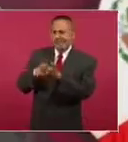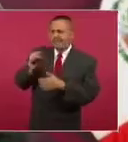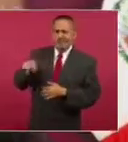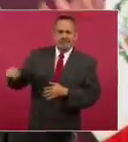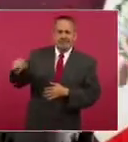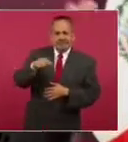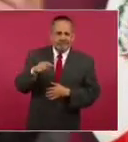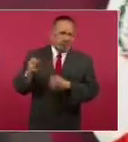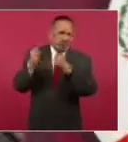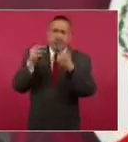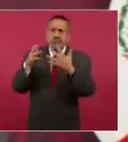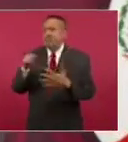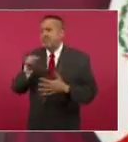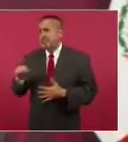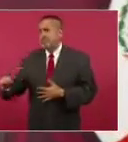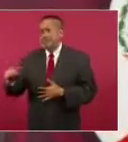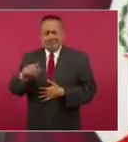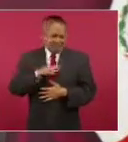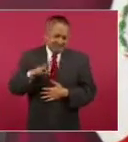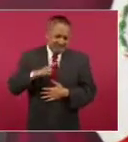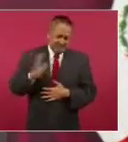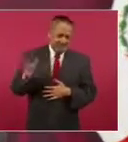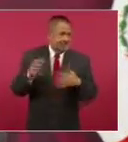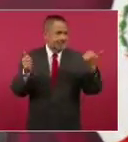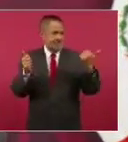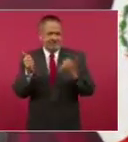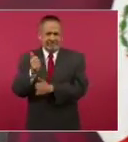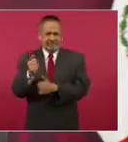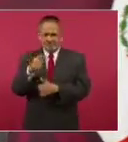de tantas que hay,